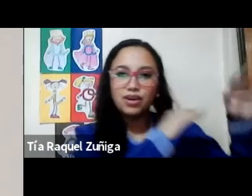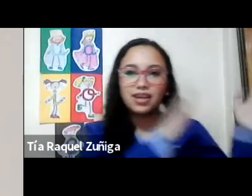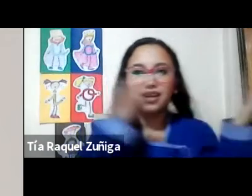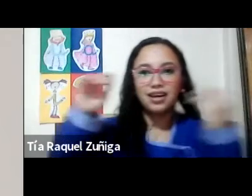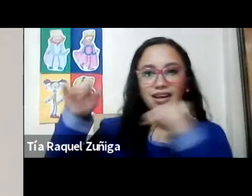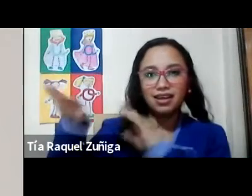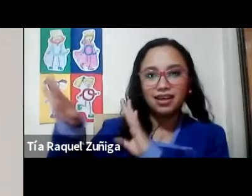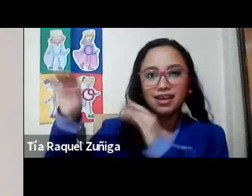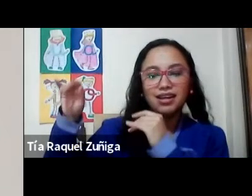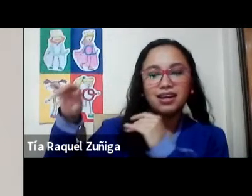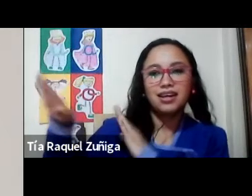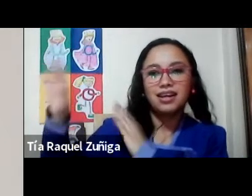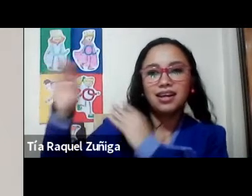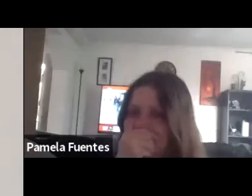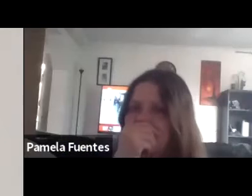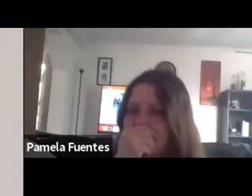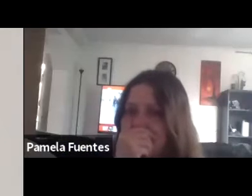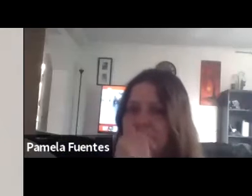Yoranda,